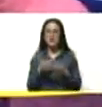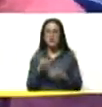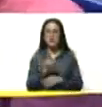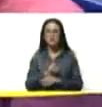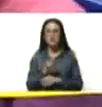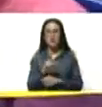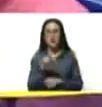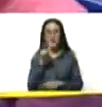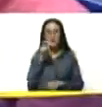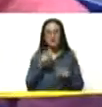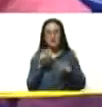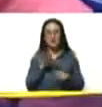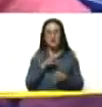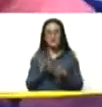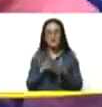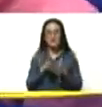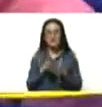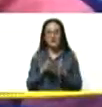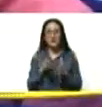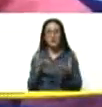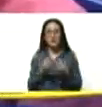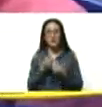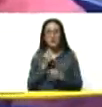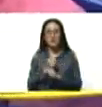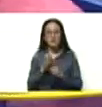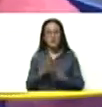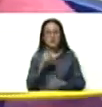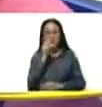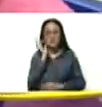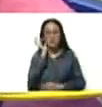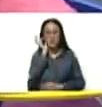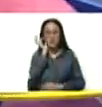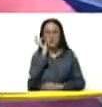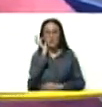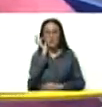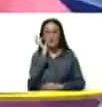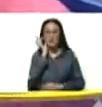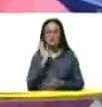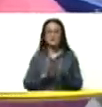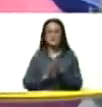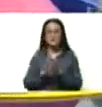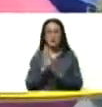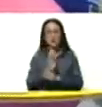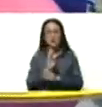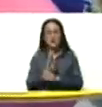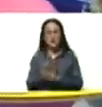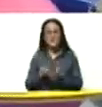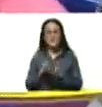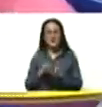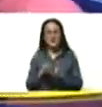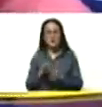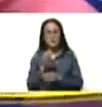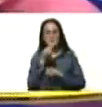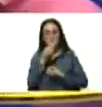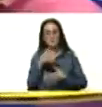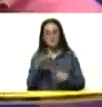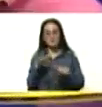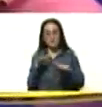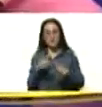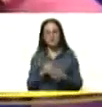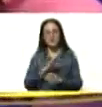metro de Caracas para, junto a los trabajadores y trabajadoras del metro, ir adelante a cuidar el metro, a protegerlo, a embellecerlo,